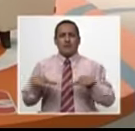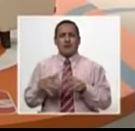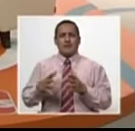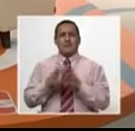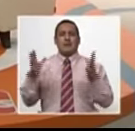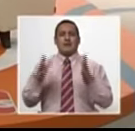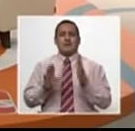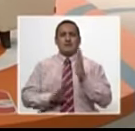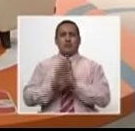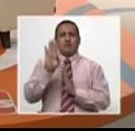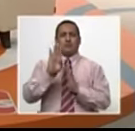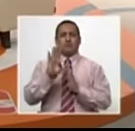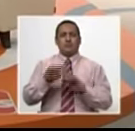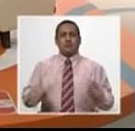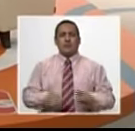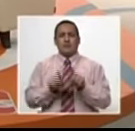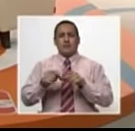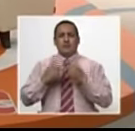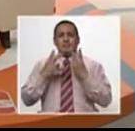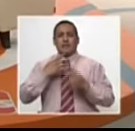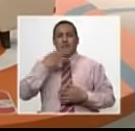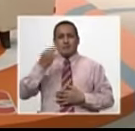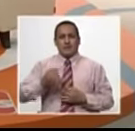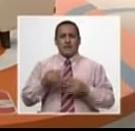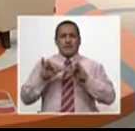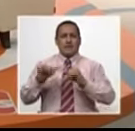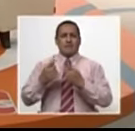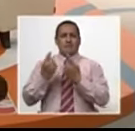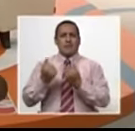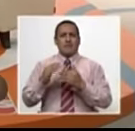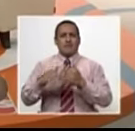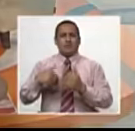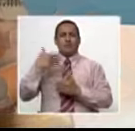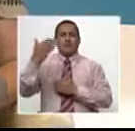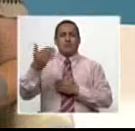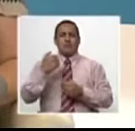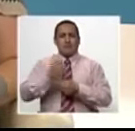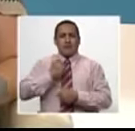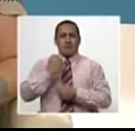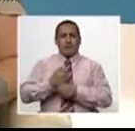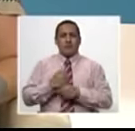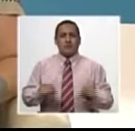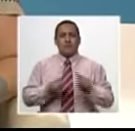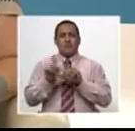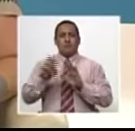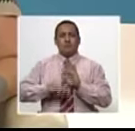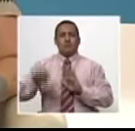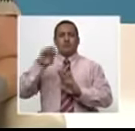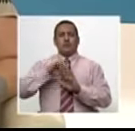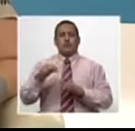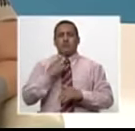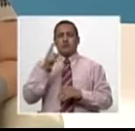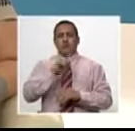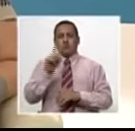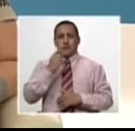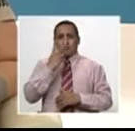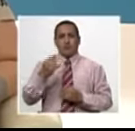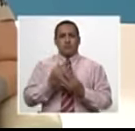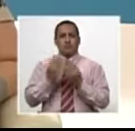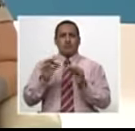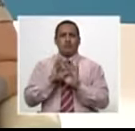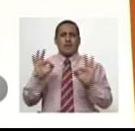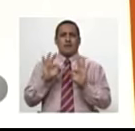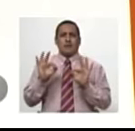mayor desarrollo, ¿no? Así pero es que así simplemente es. Se quede en plata, porque claro. Luego en ejecución y en proyecto no se ve mucho, no se ve